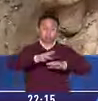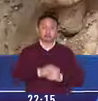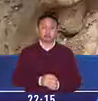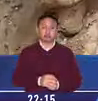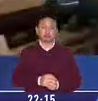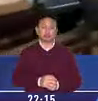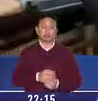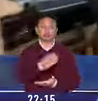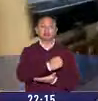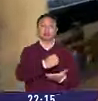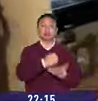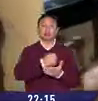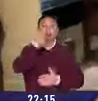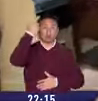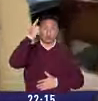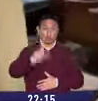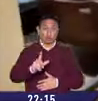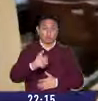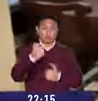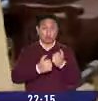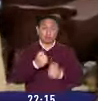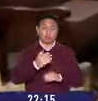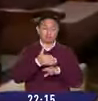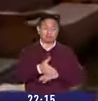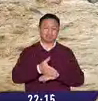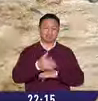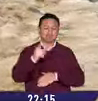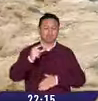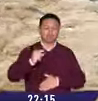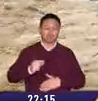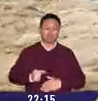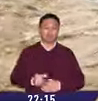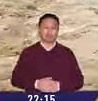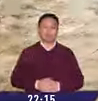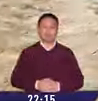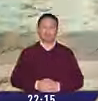del Loro y Loja. Más adelante los detalles.